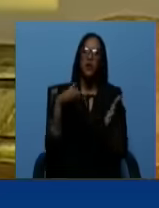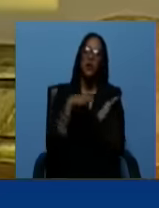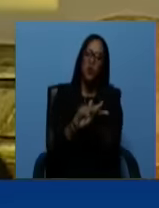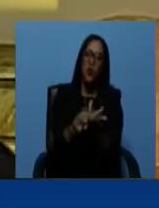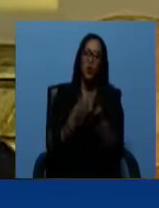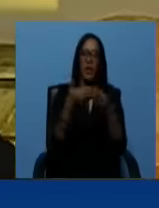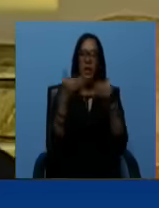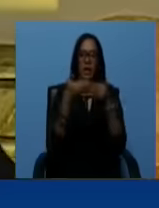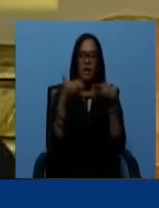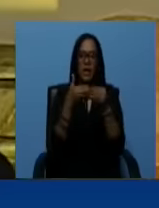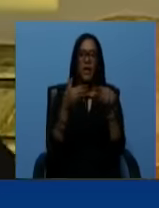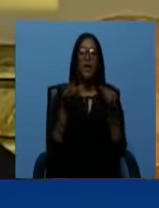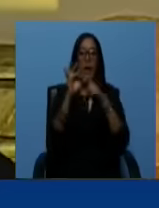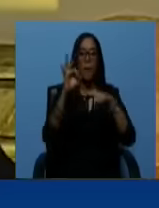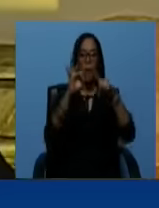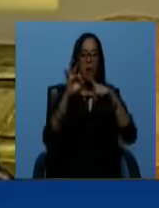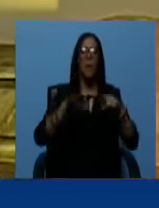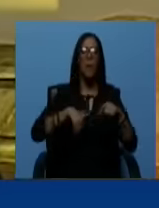puede mantener su